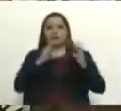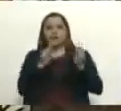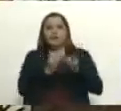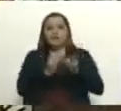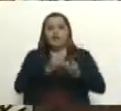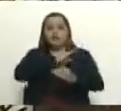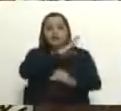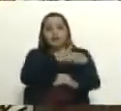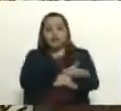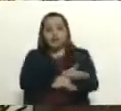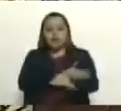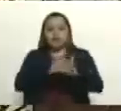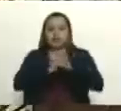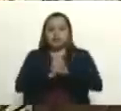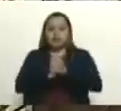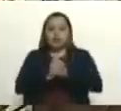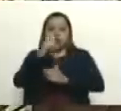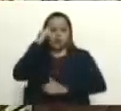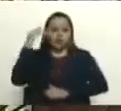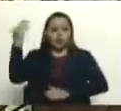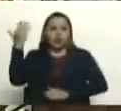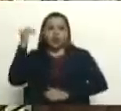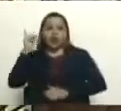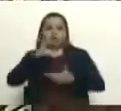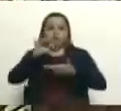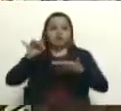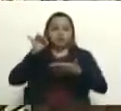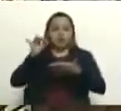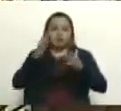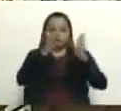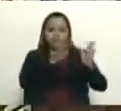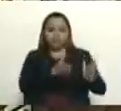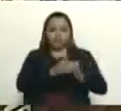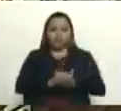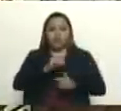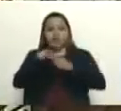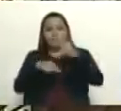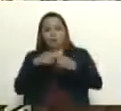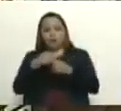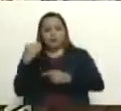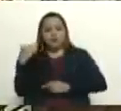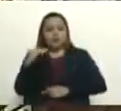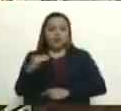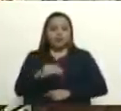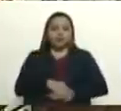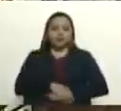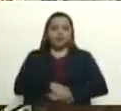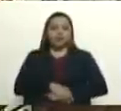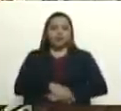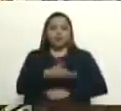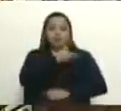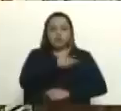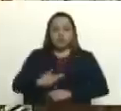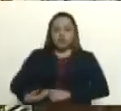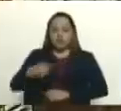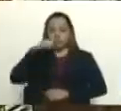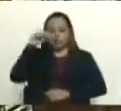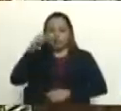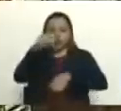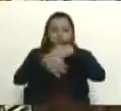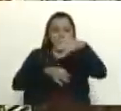amigos. Dios la tenga en su gloria. En un posterior mensaje también el presidente de la República, Nicolás Maduro,